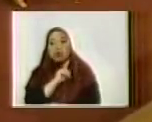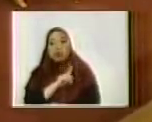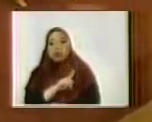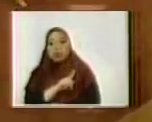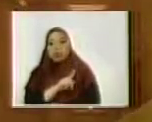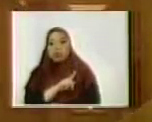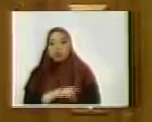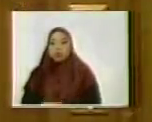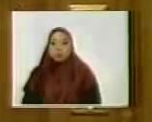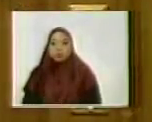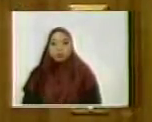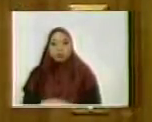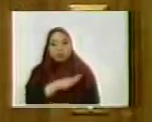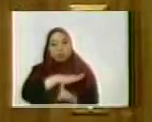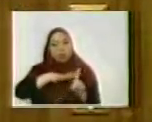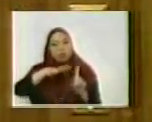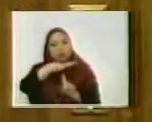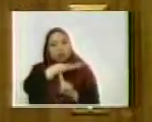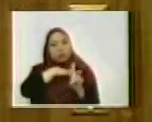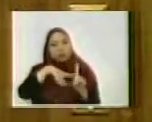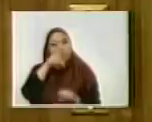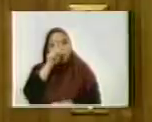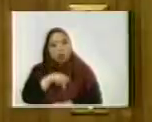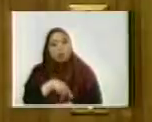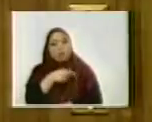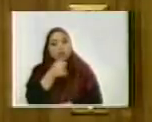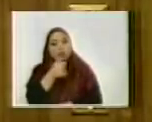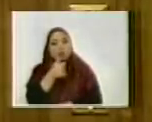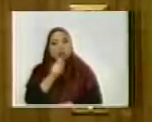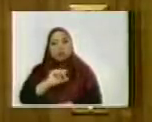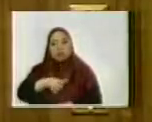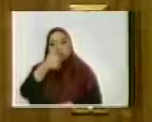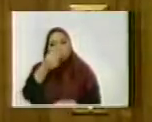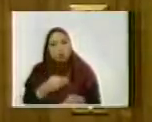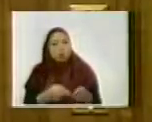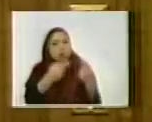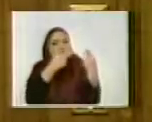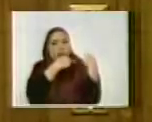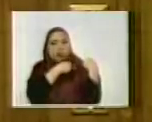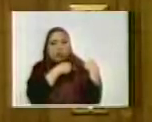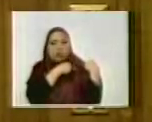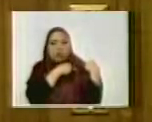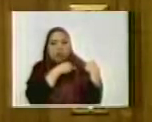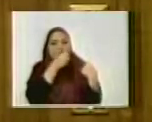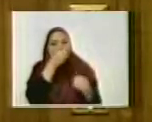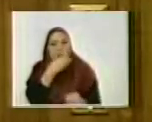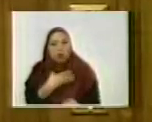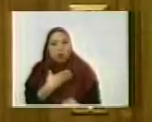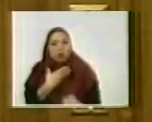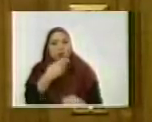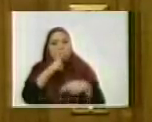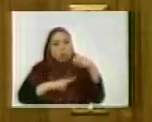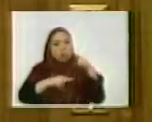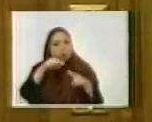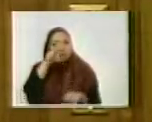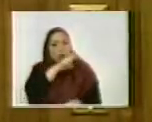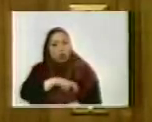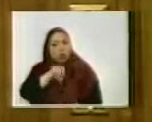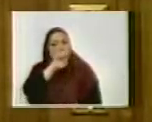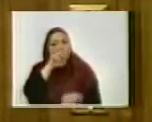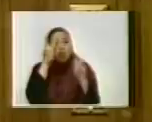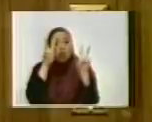y no solamente en eso, sino que tuvo altas responsabilidades en la construcción del nuevo